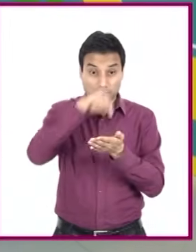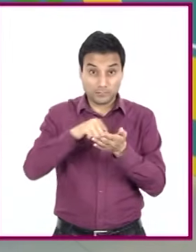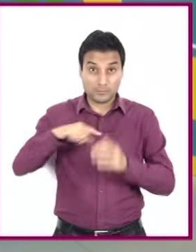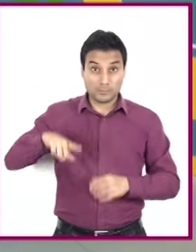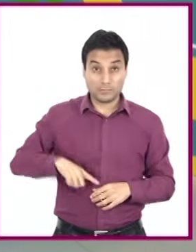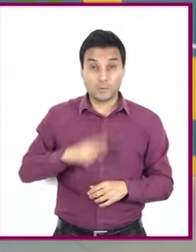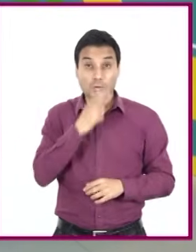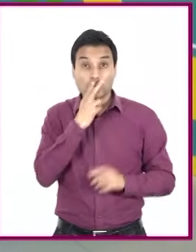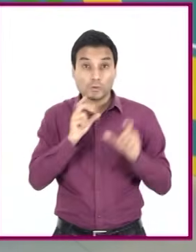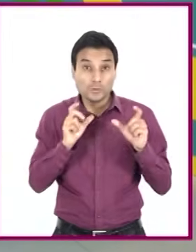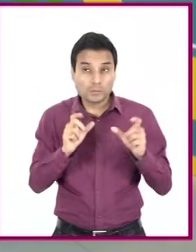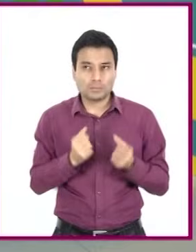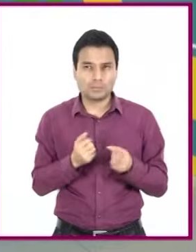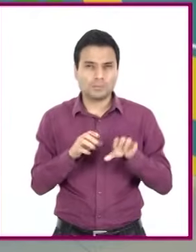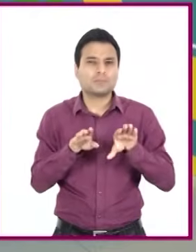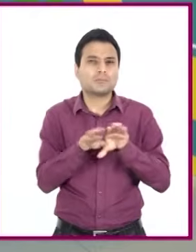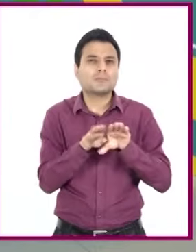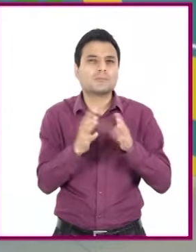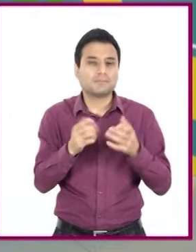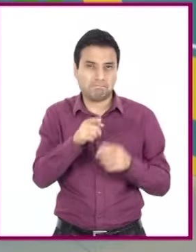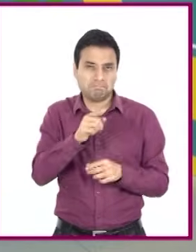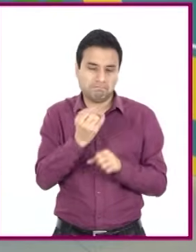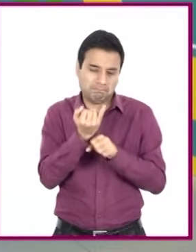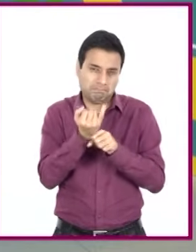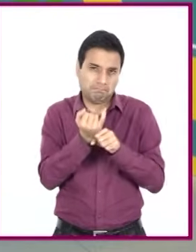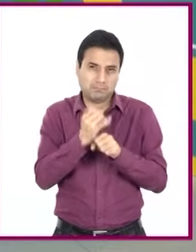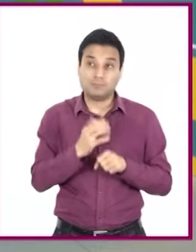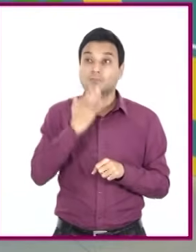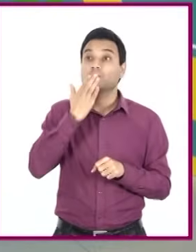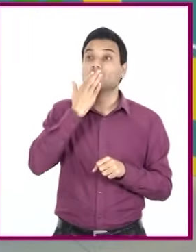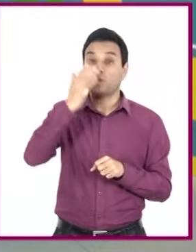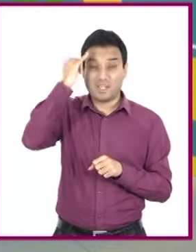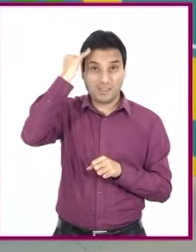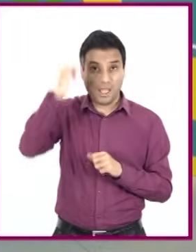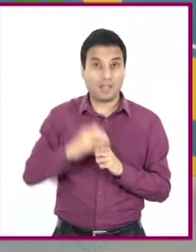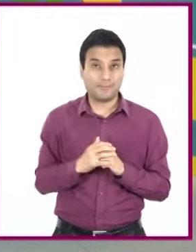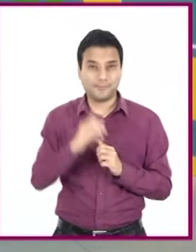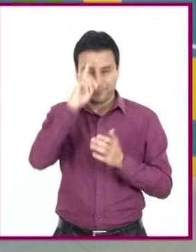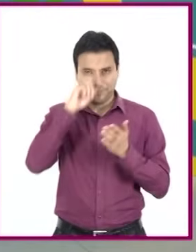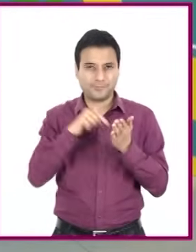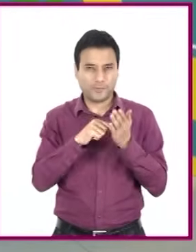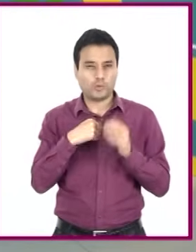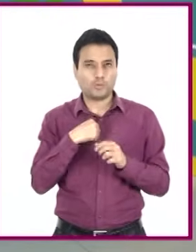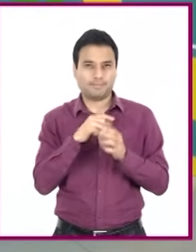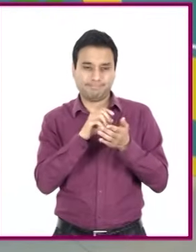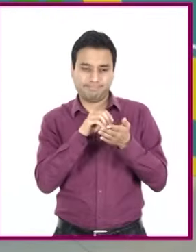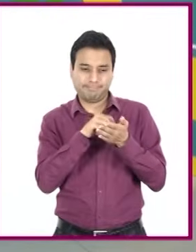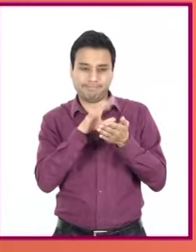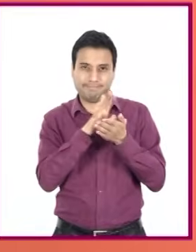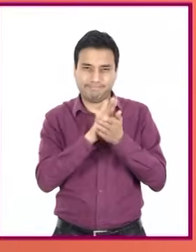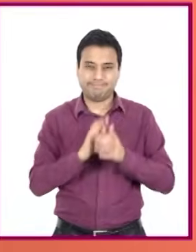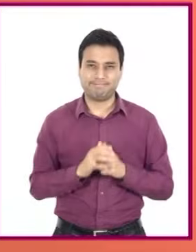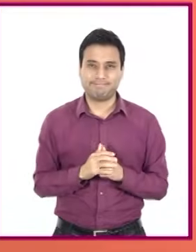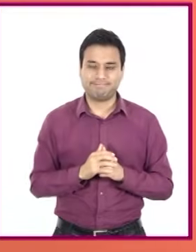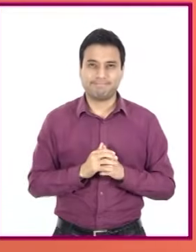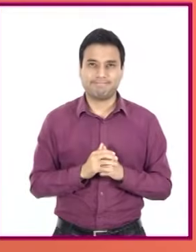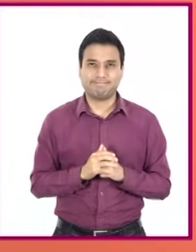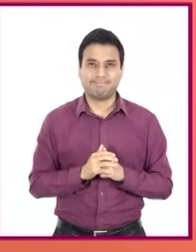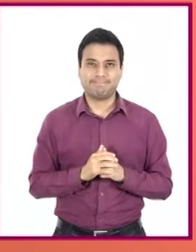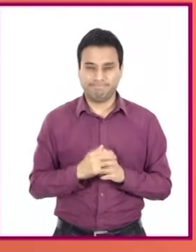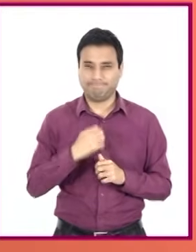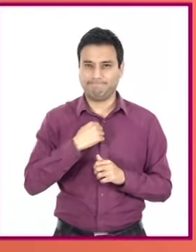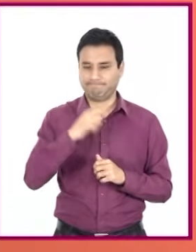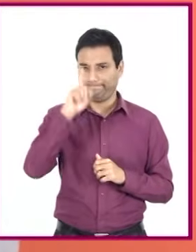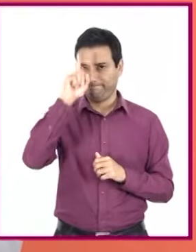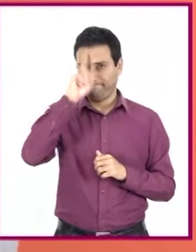realizando para cuidarla. Excelente idea, maestro. Creo que la anotaré en mi cronograma. Les sugerimos